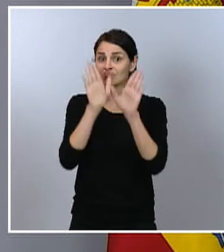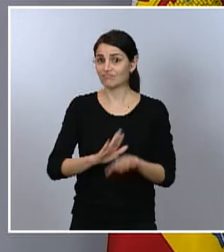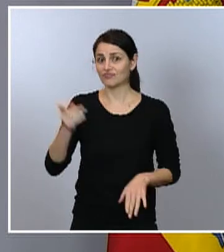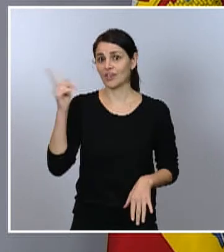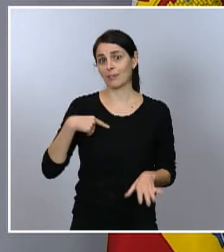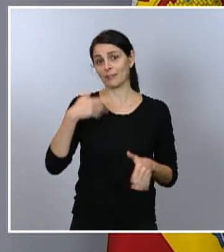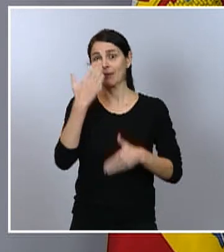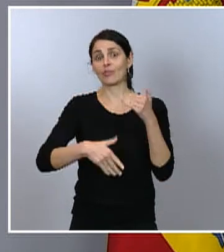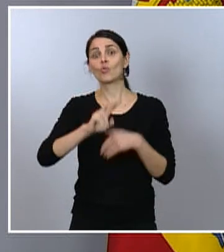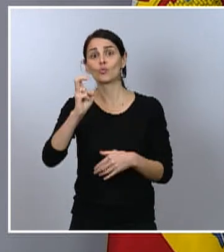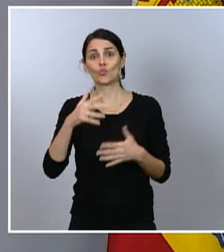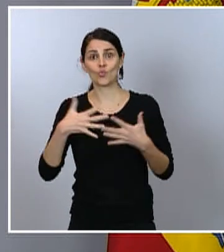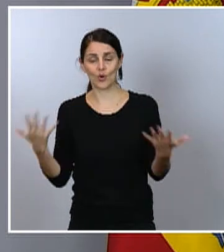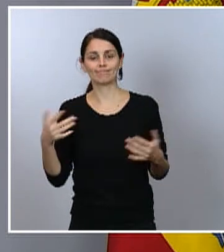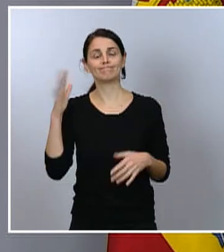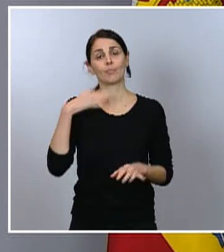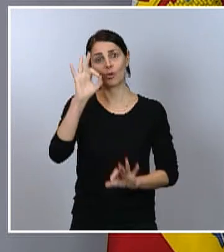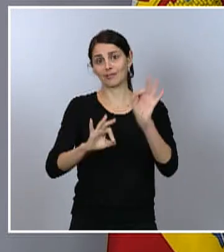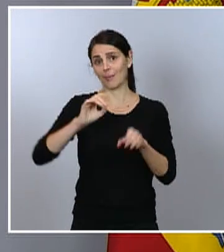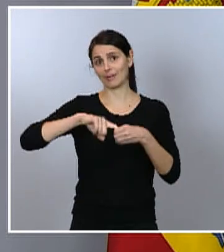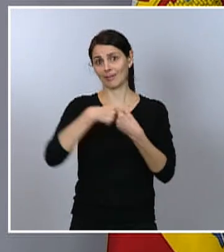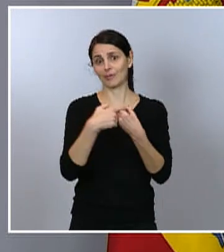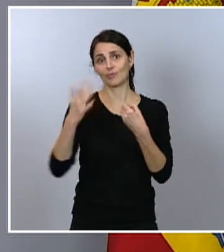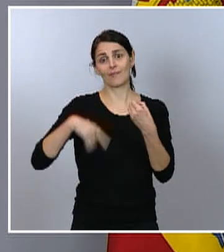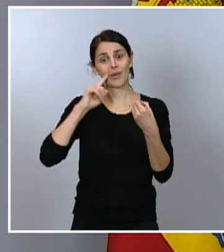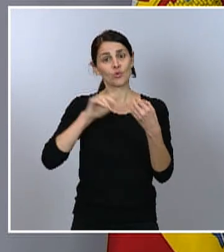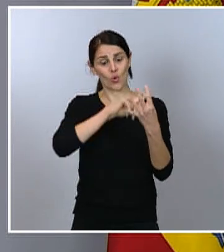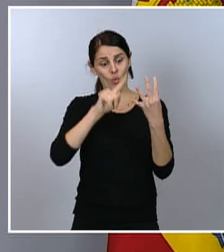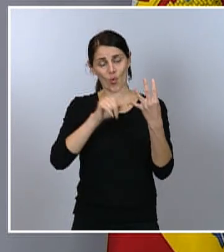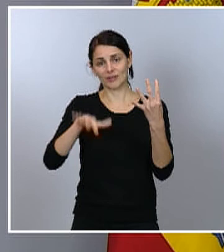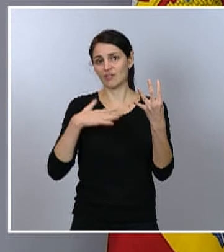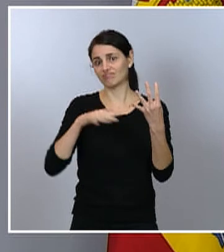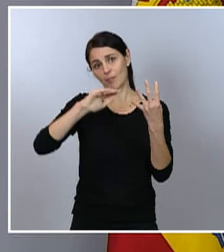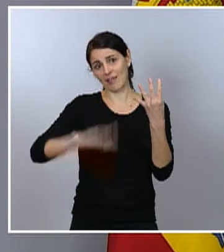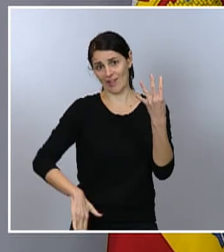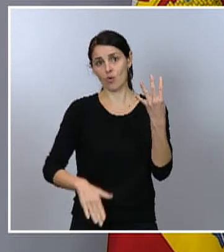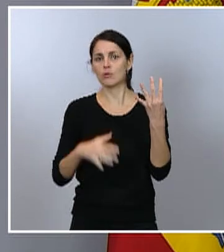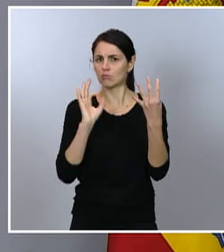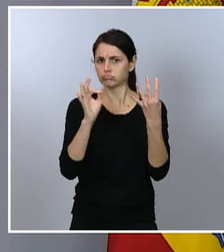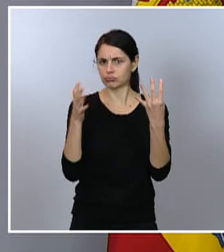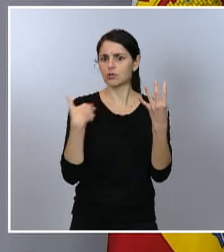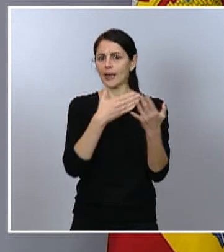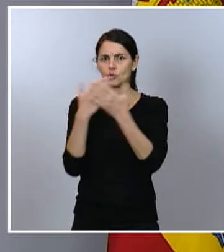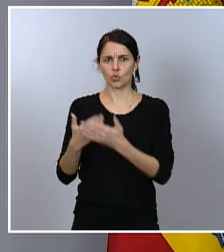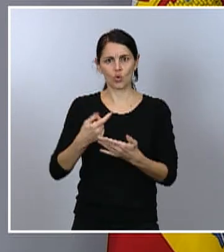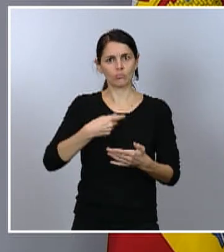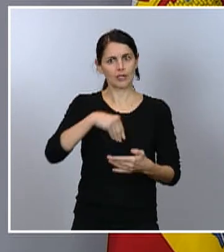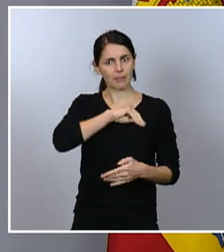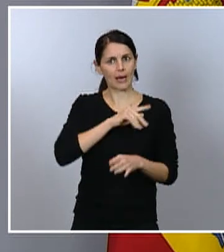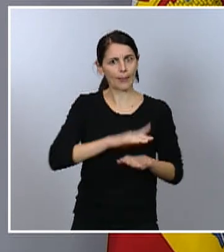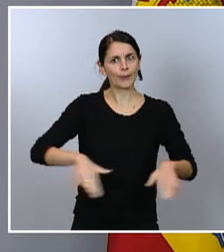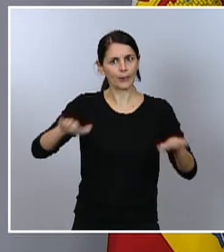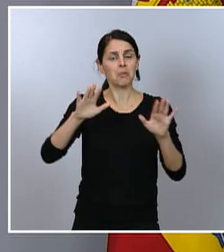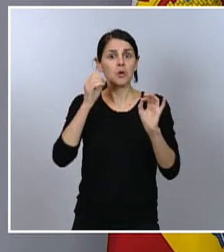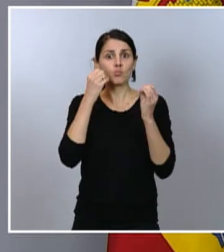las tasas de participación han sido un poco más bajas. Siguen siendo altas para lo que es un estudio poblacional, pero no son las excelentes